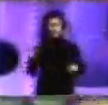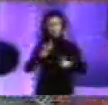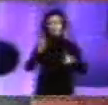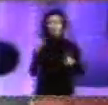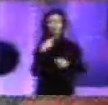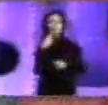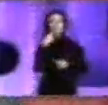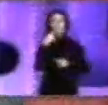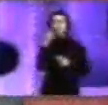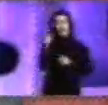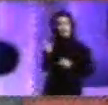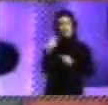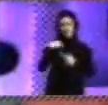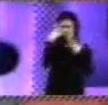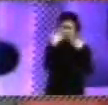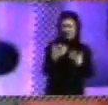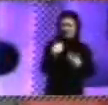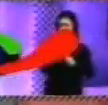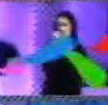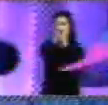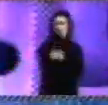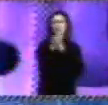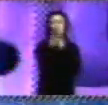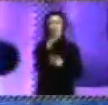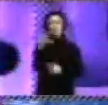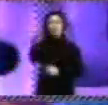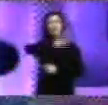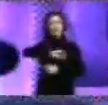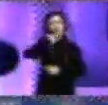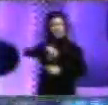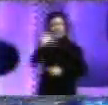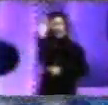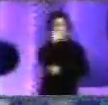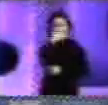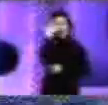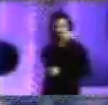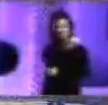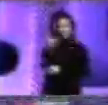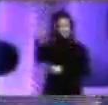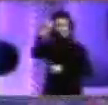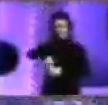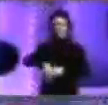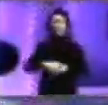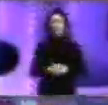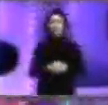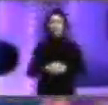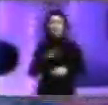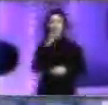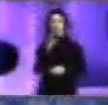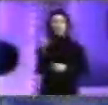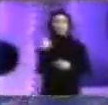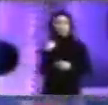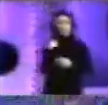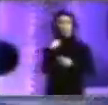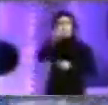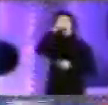desigualdad. Y me pongo seria hasta en carnavales, mientras que no